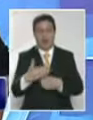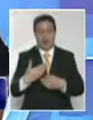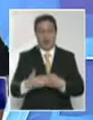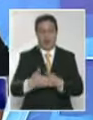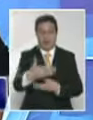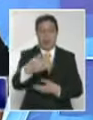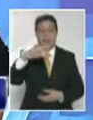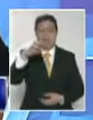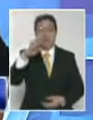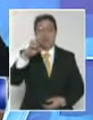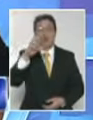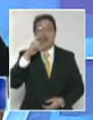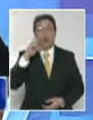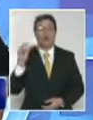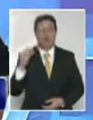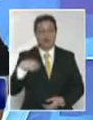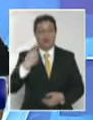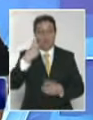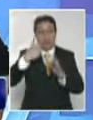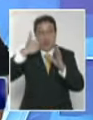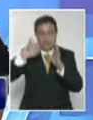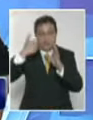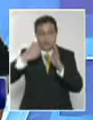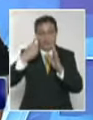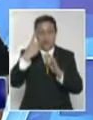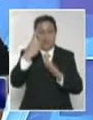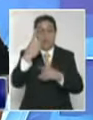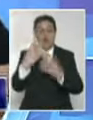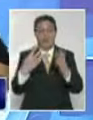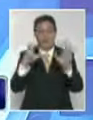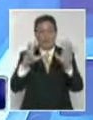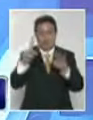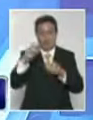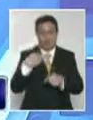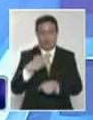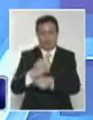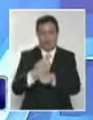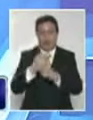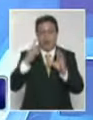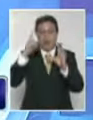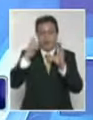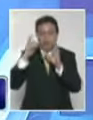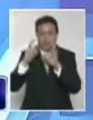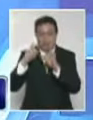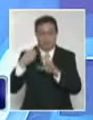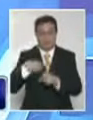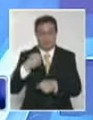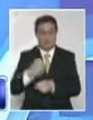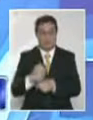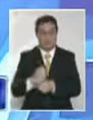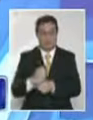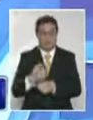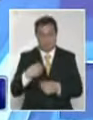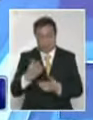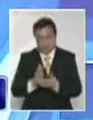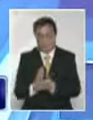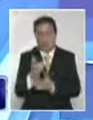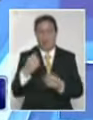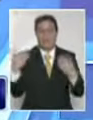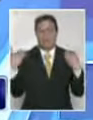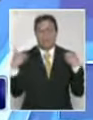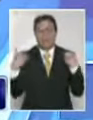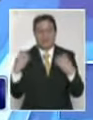como reportera gráfica. Fui la única fotógrafa en el año 81 porque hice una práctica de fotógrafa. Quise formarme como fotógrafa y lo